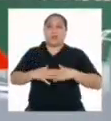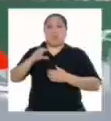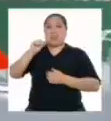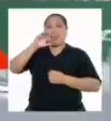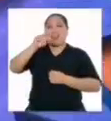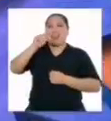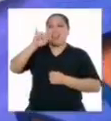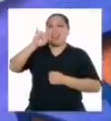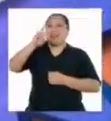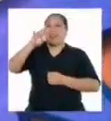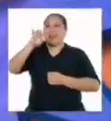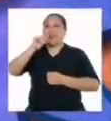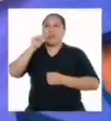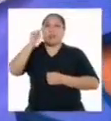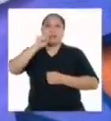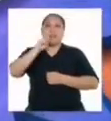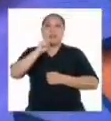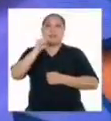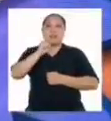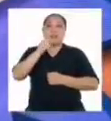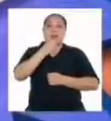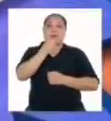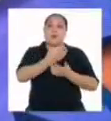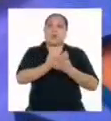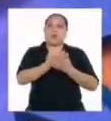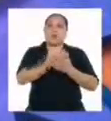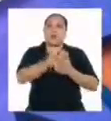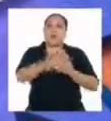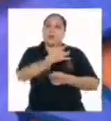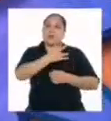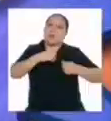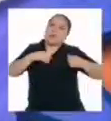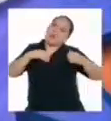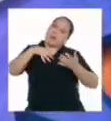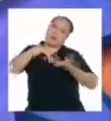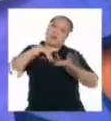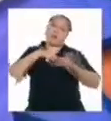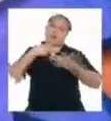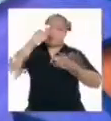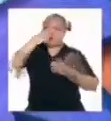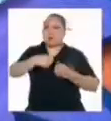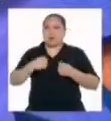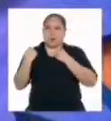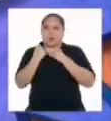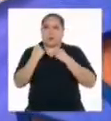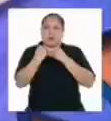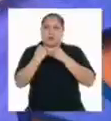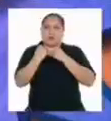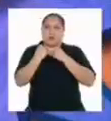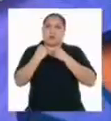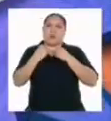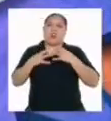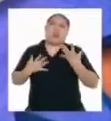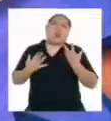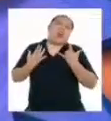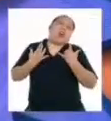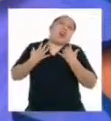con Activarte? Uy, sí, activarte, qué buena, justo débil, porque mi personaje exige